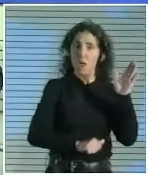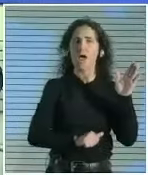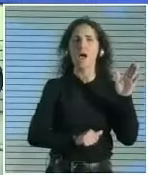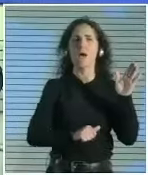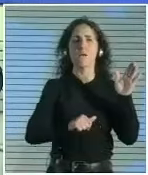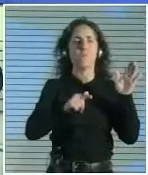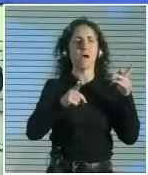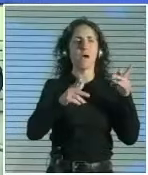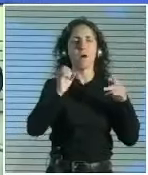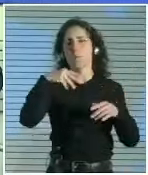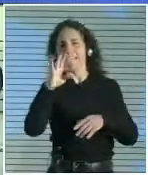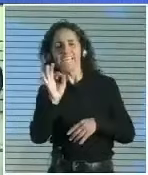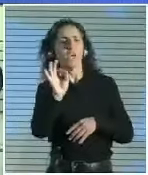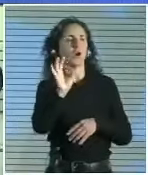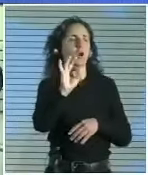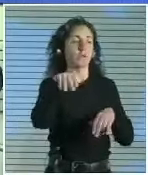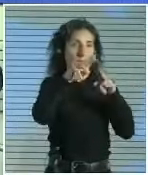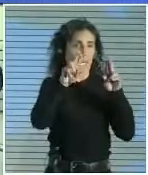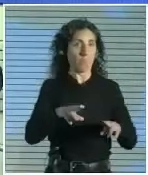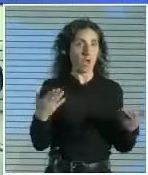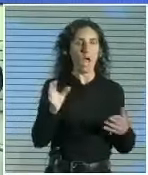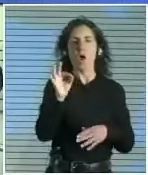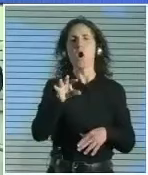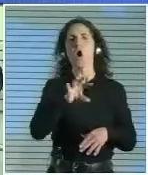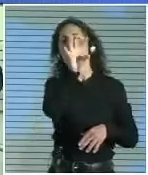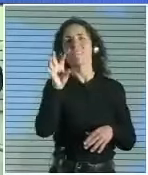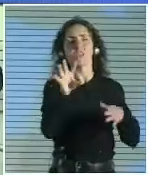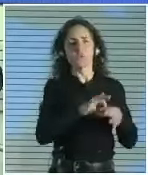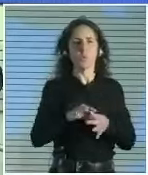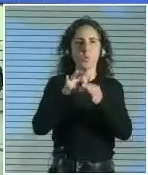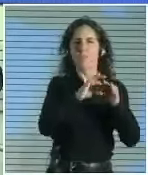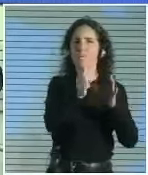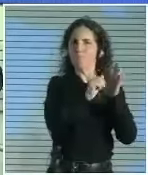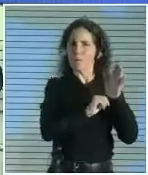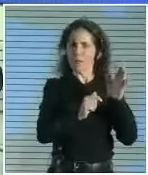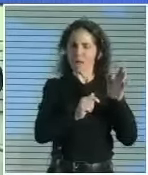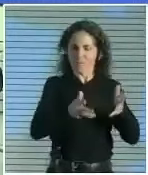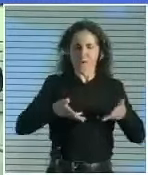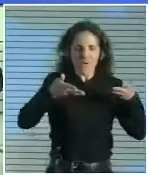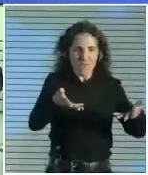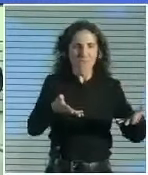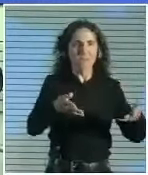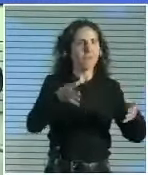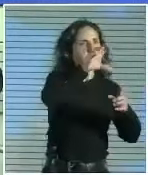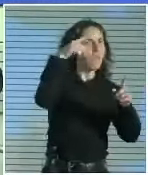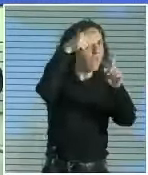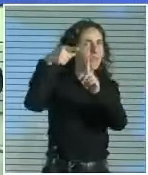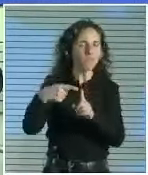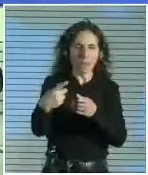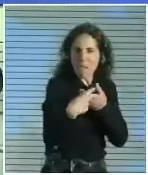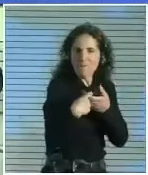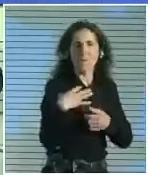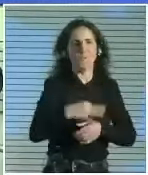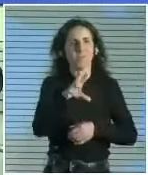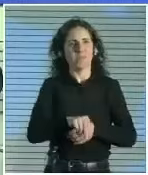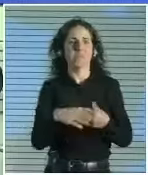OMT o la Naciones Unidas, lanzan programas a los cuales los destinos también se pueden sumar. La verdad es que